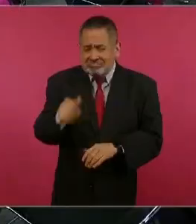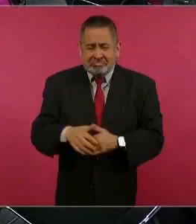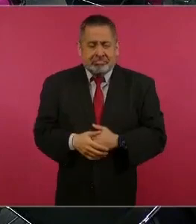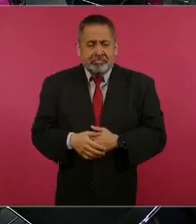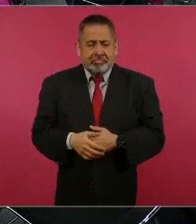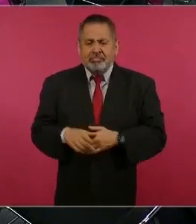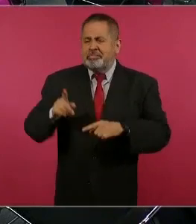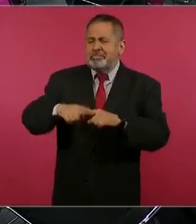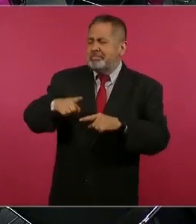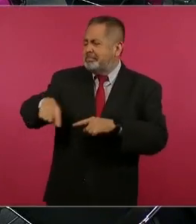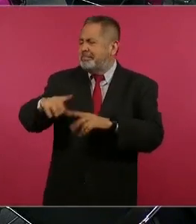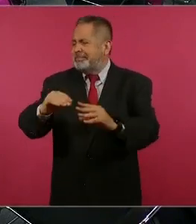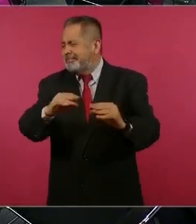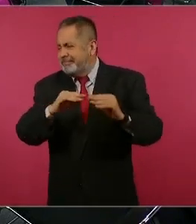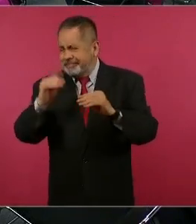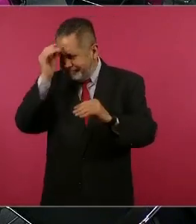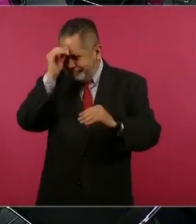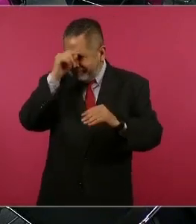predomina